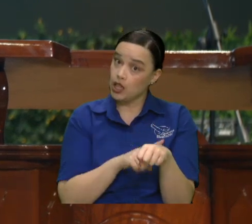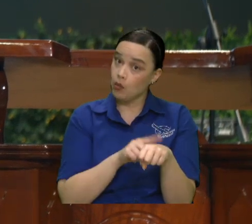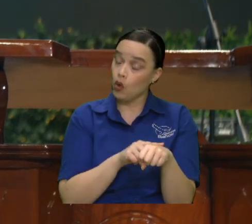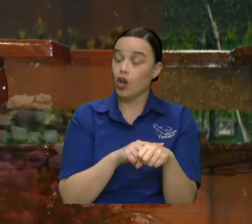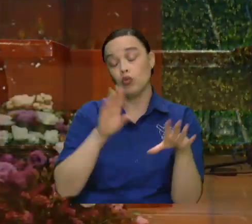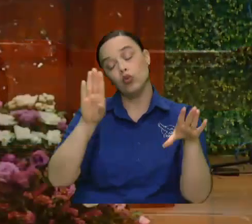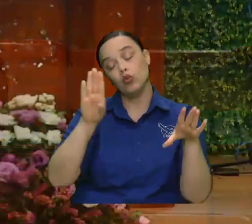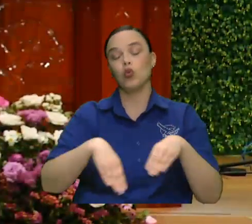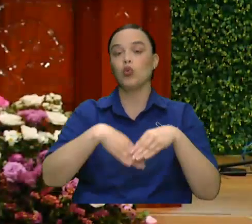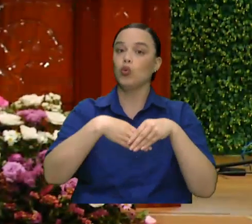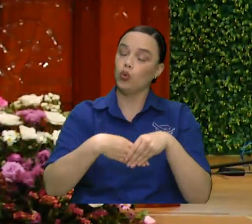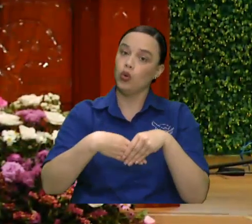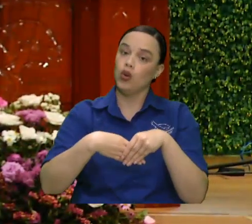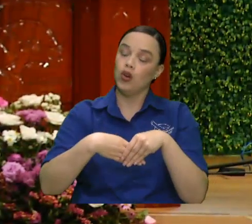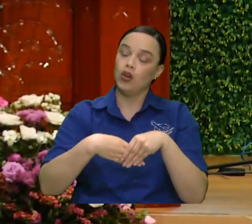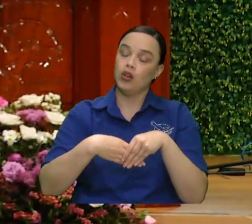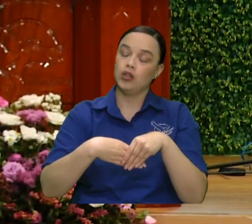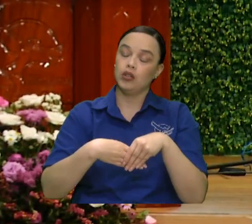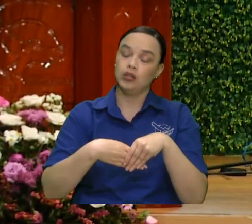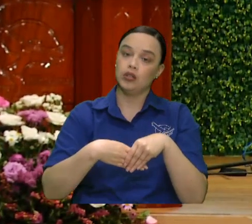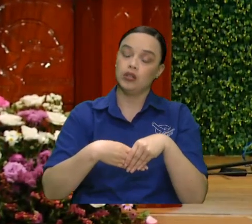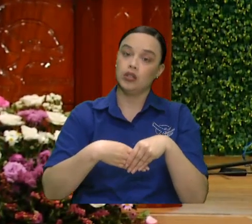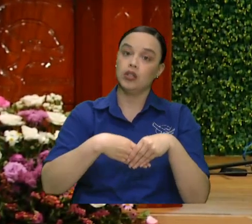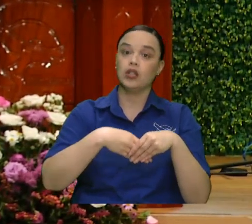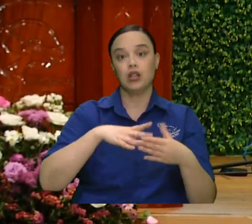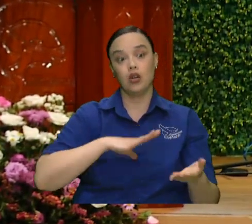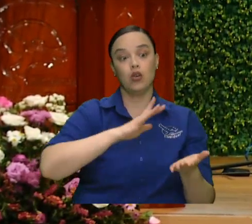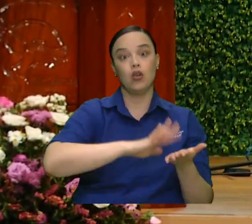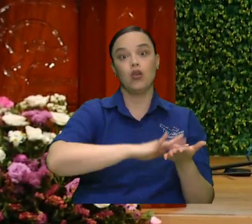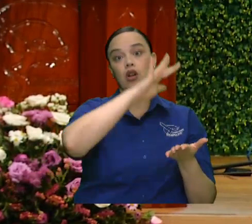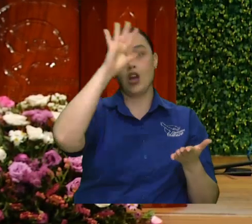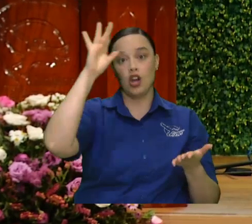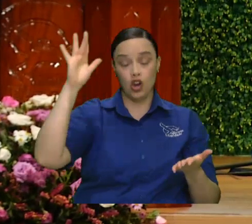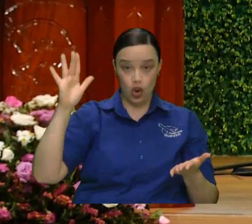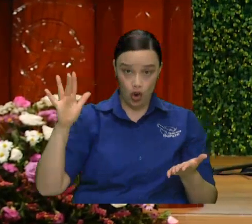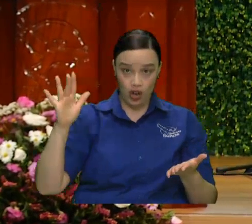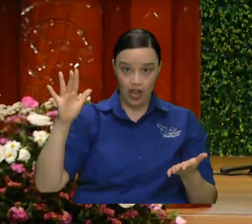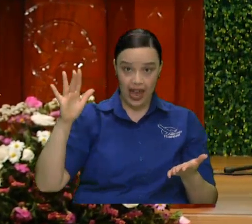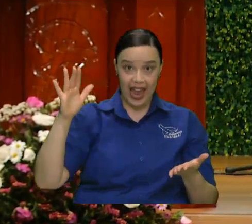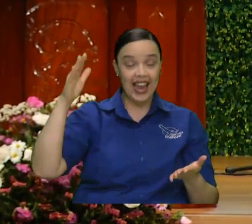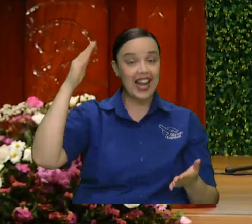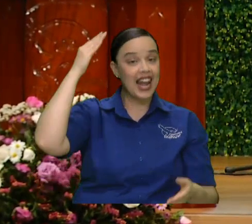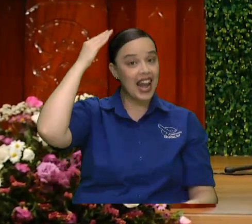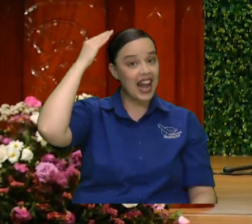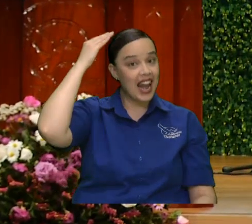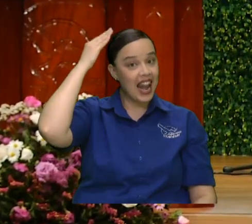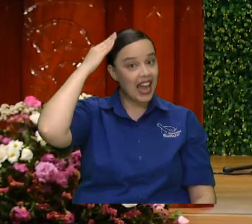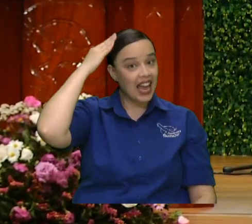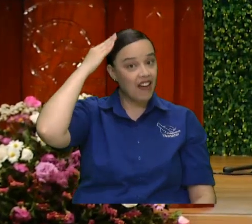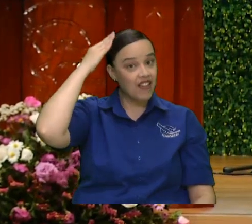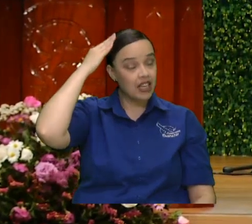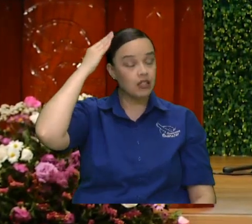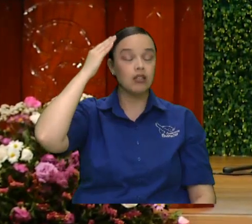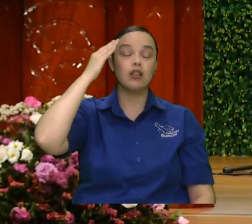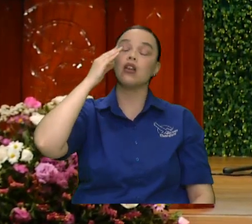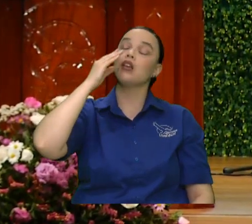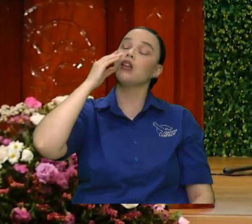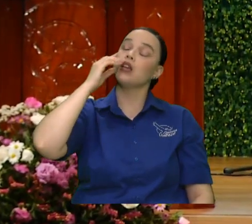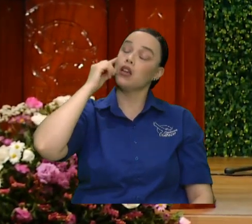uno tiene una gloria sobre su cabeza y el enemigo lo sabe